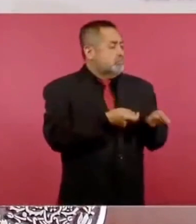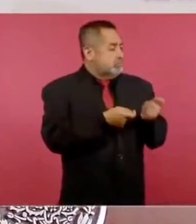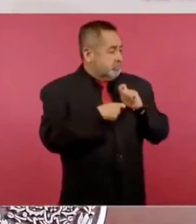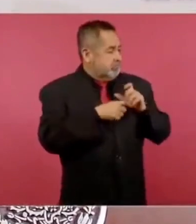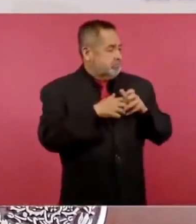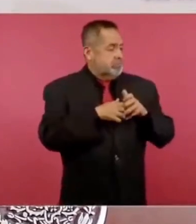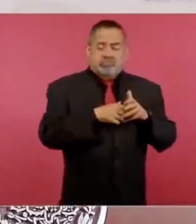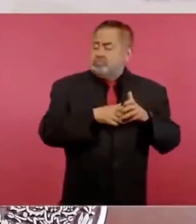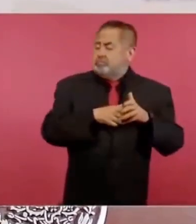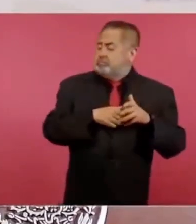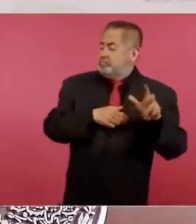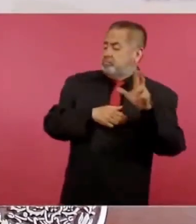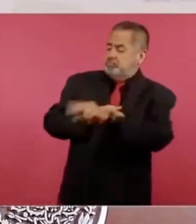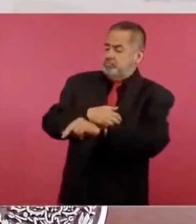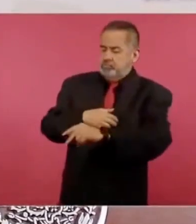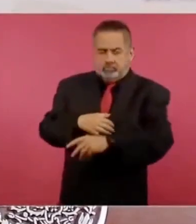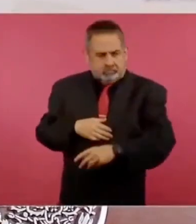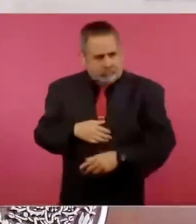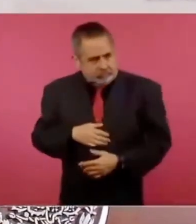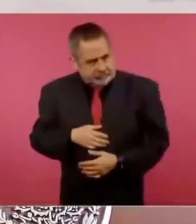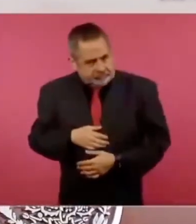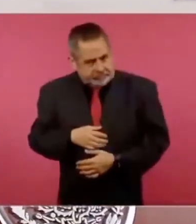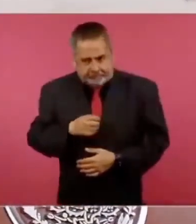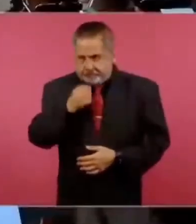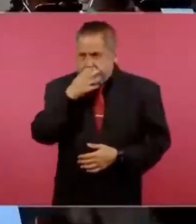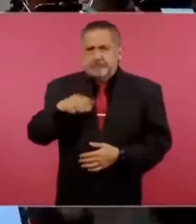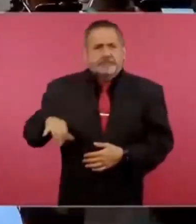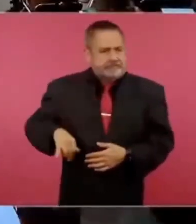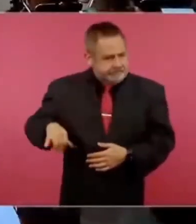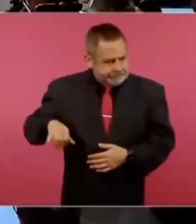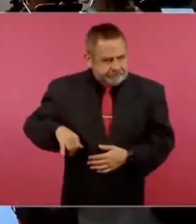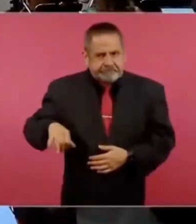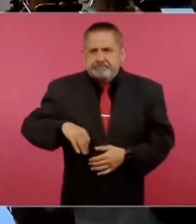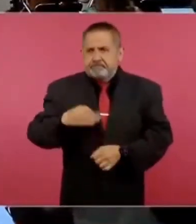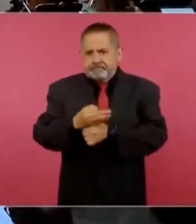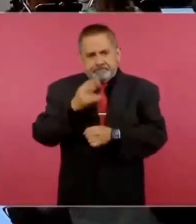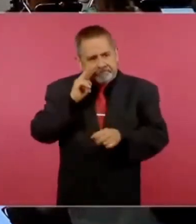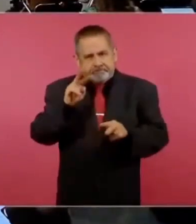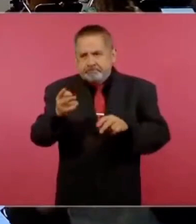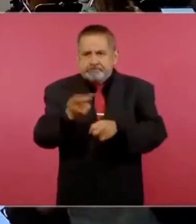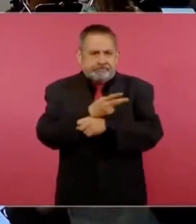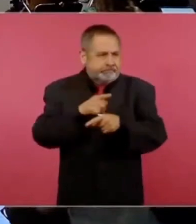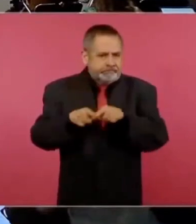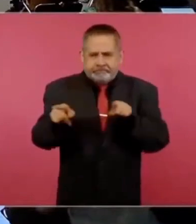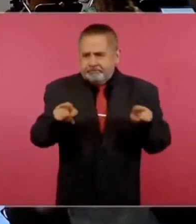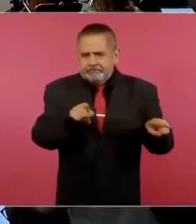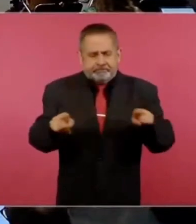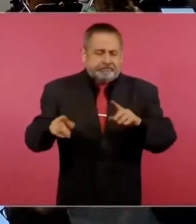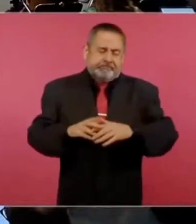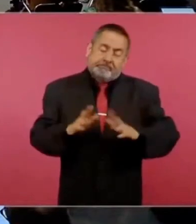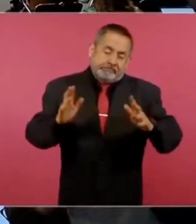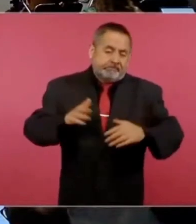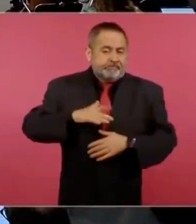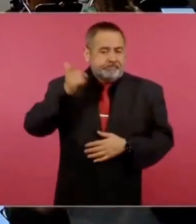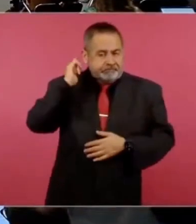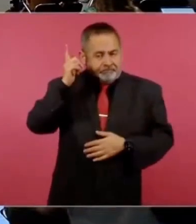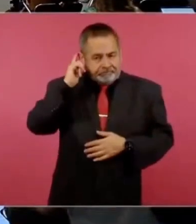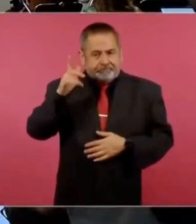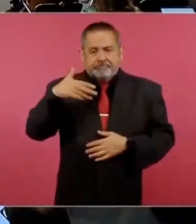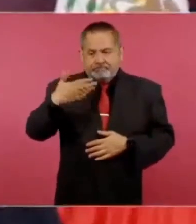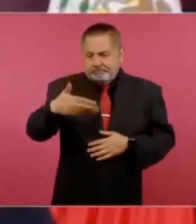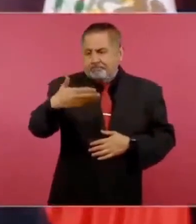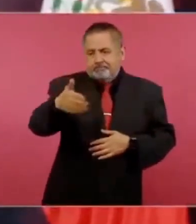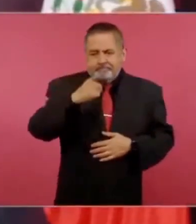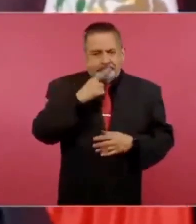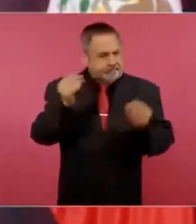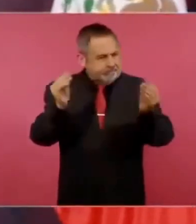Entonces, sí está interesante lo que está sucediendo y ojalá y haya más